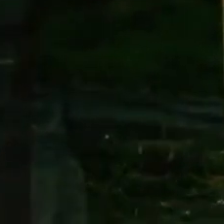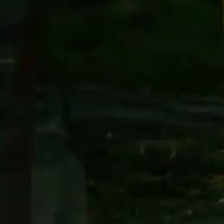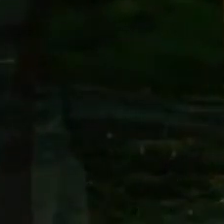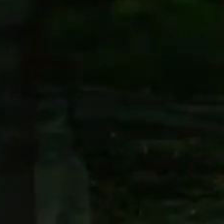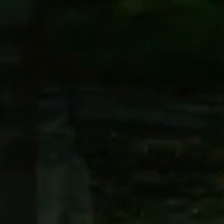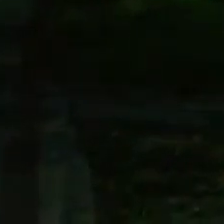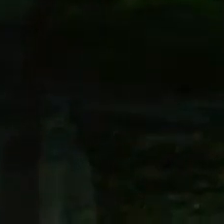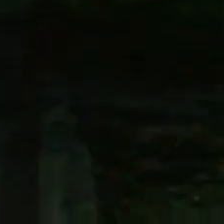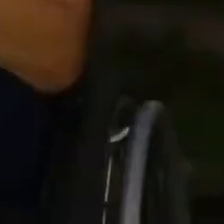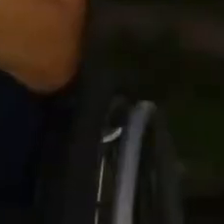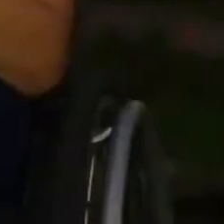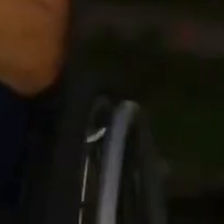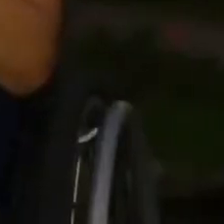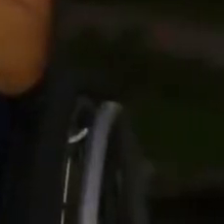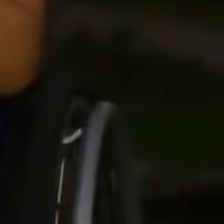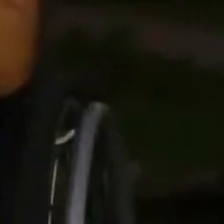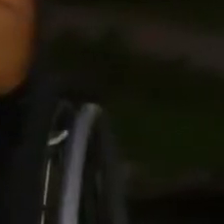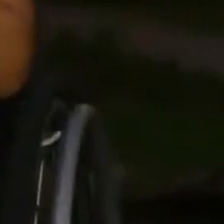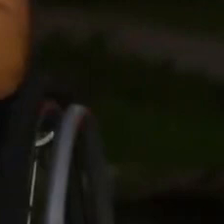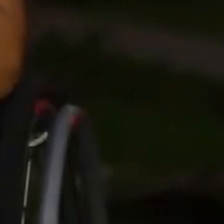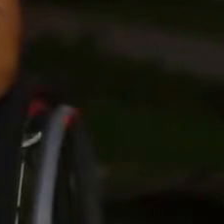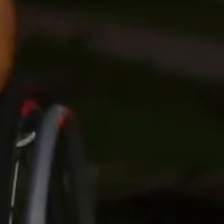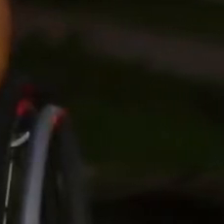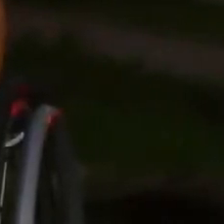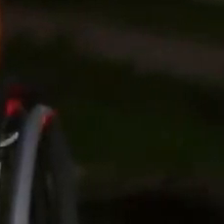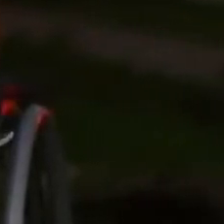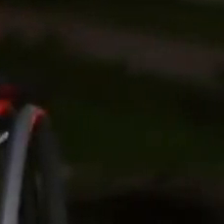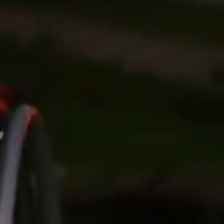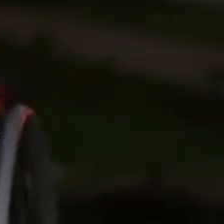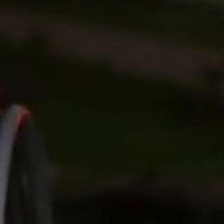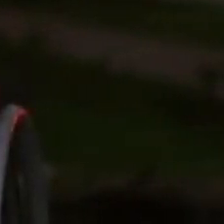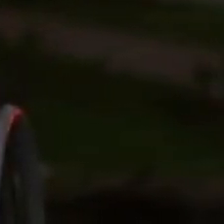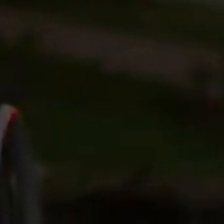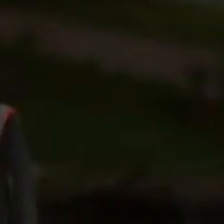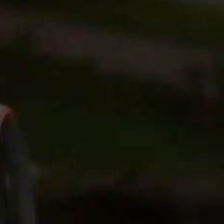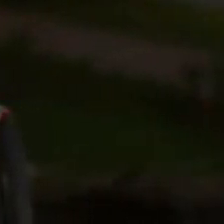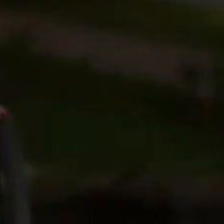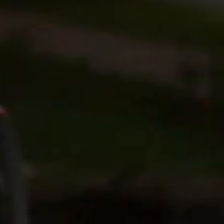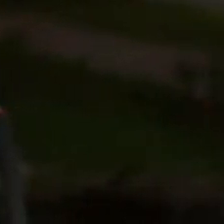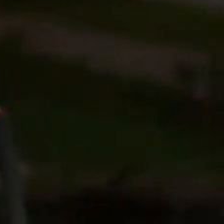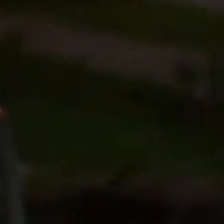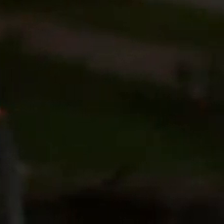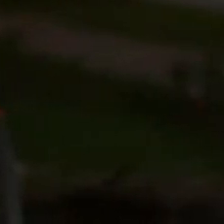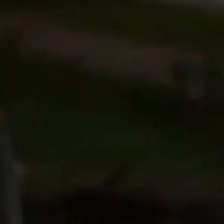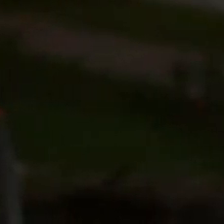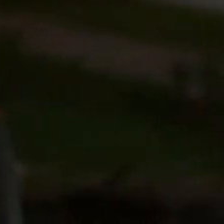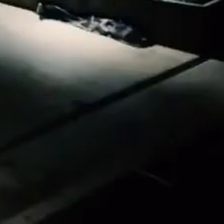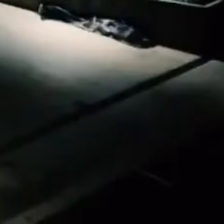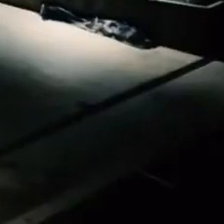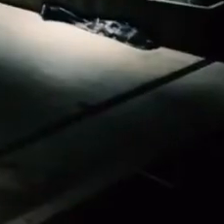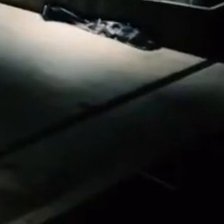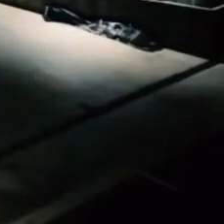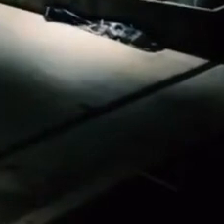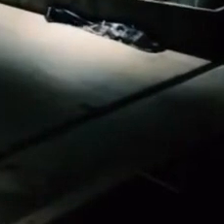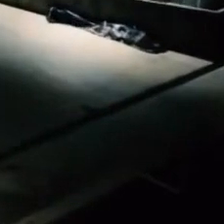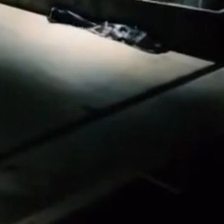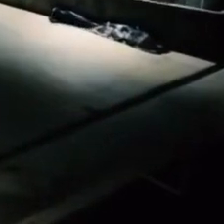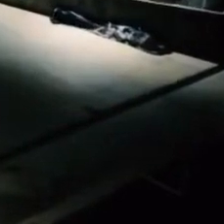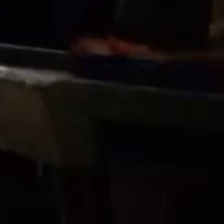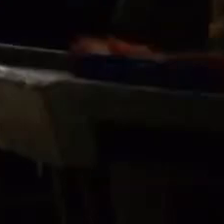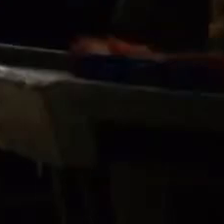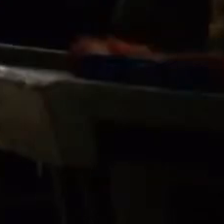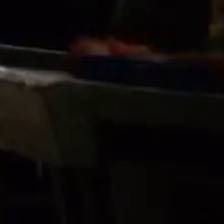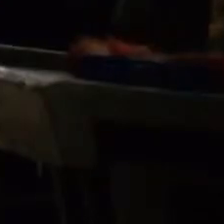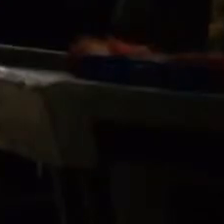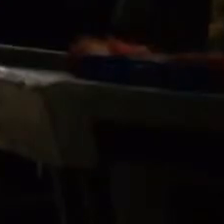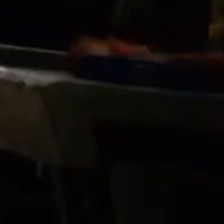de discapacidad. Hoy Barranquilla está trabajando por ser una ciudad más accesible e incluyente para todos. Barranquilla